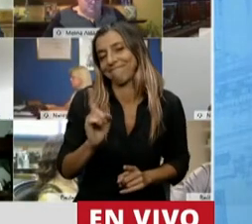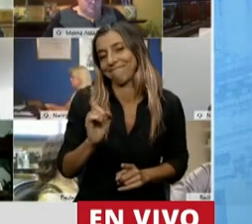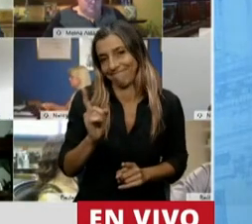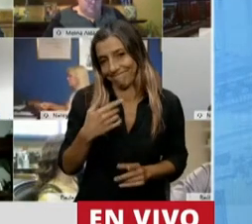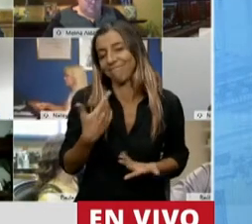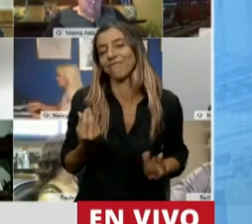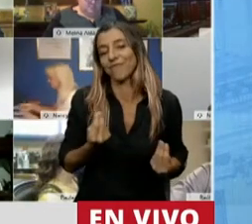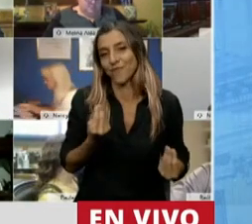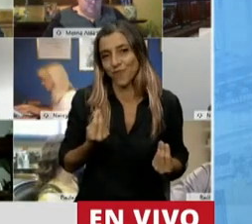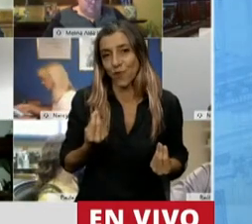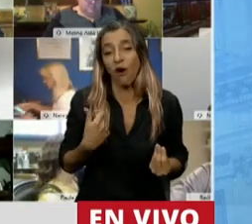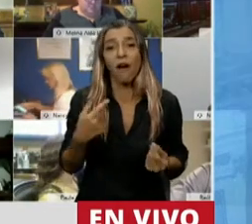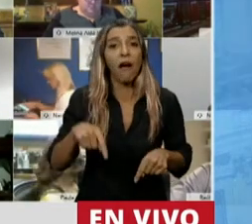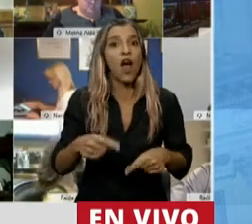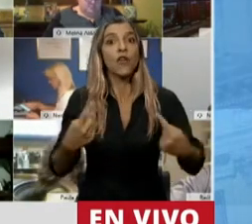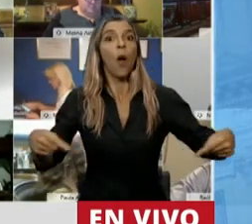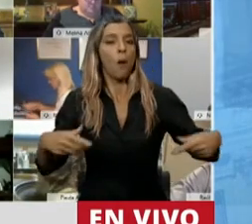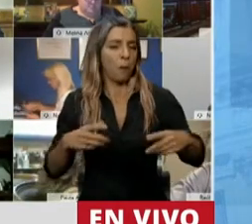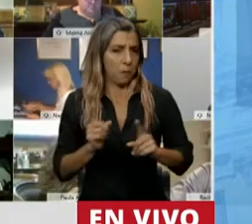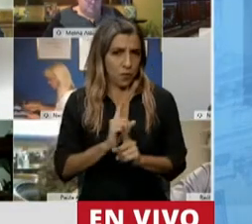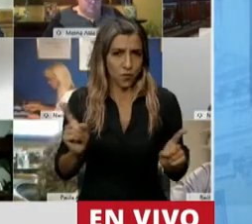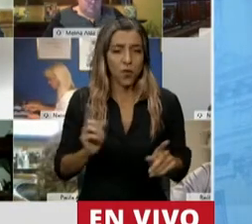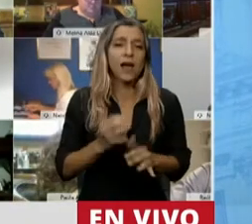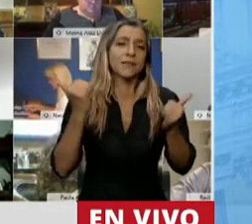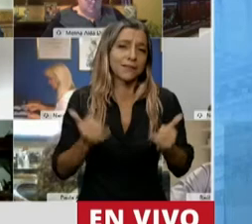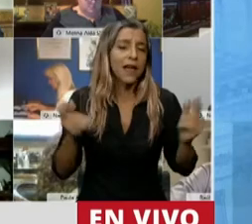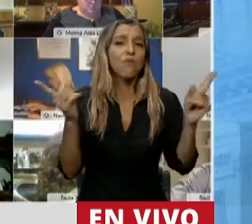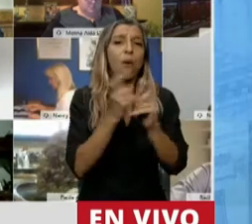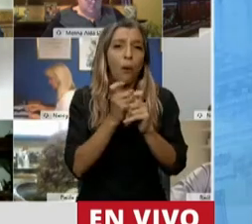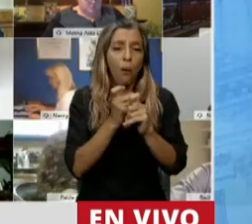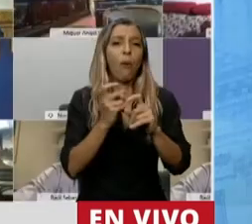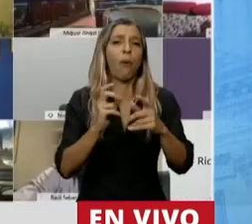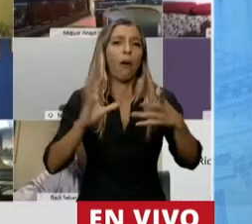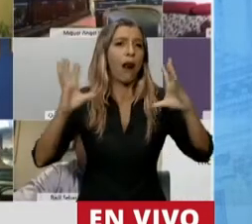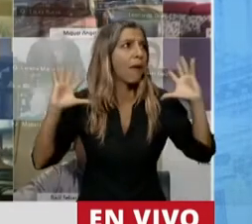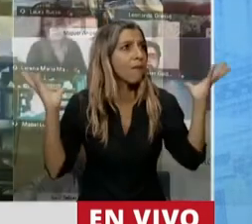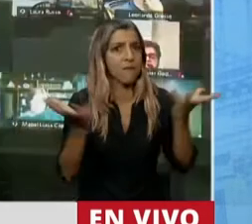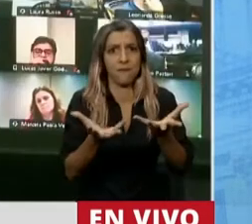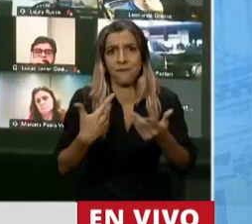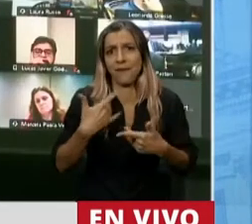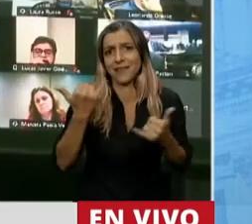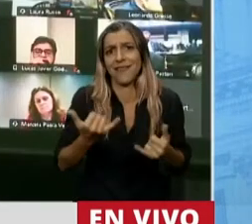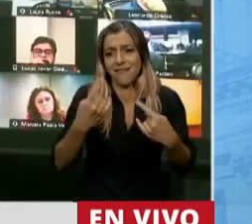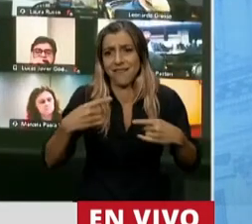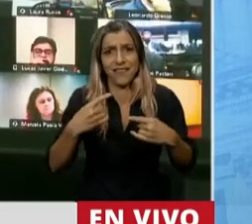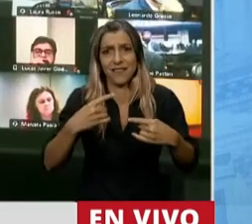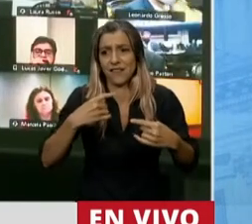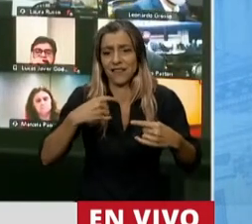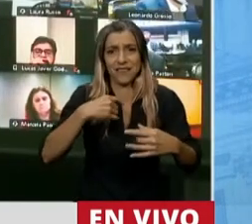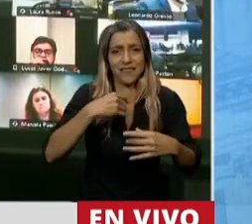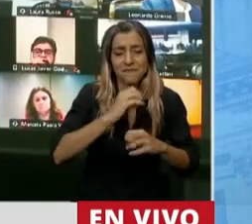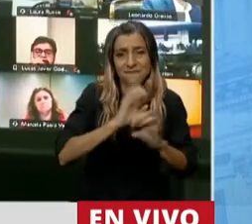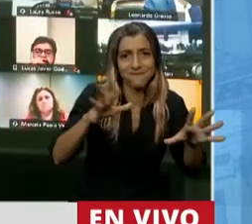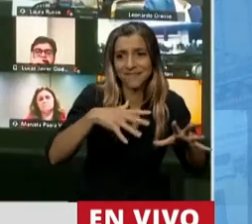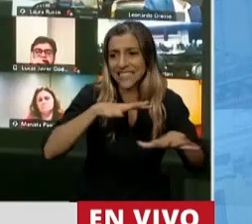novedad decir que los problemas ambientales o las crisis ambientales y las catástrofes ambientales afectan a toda